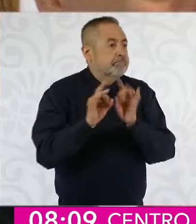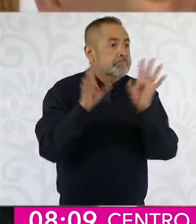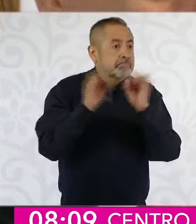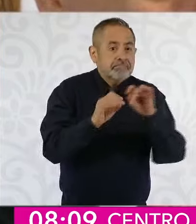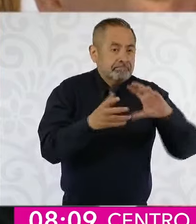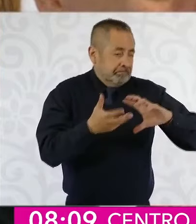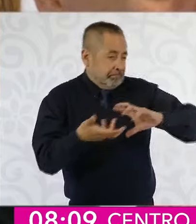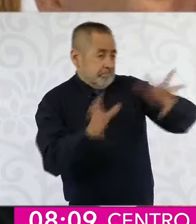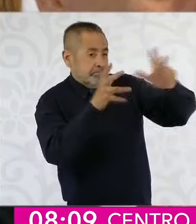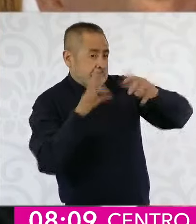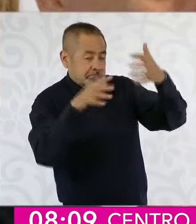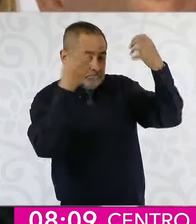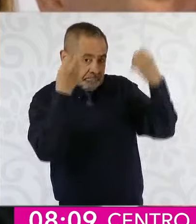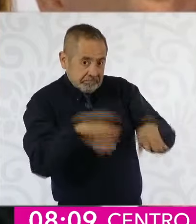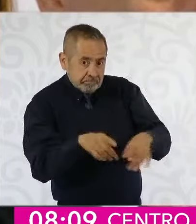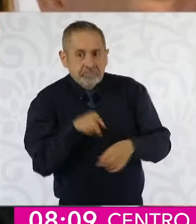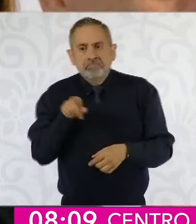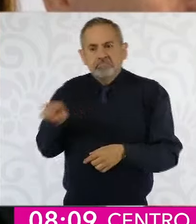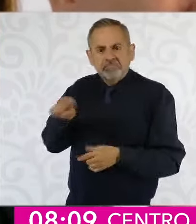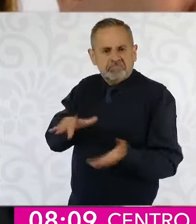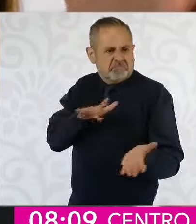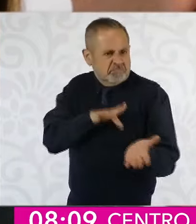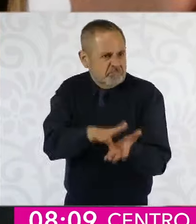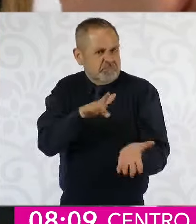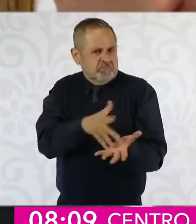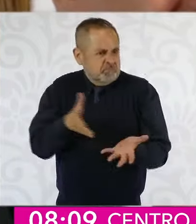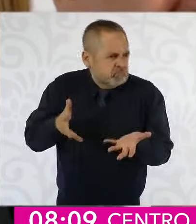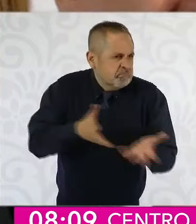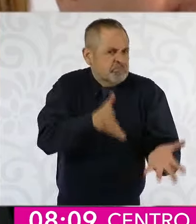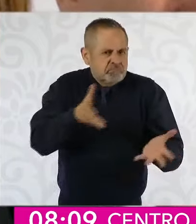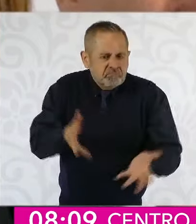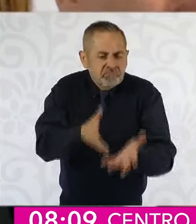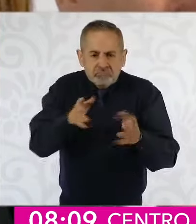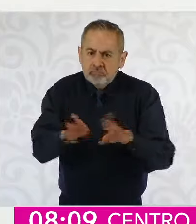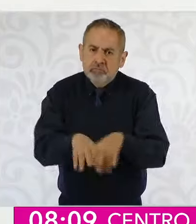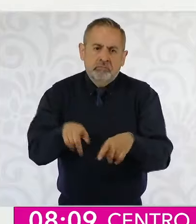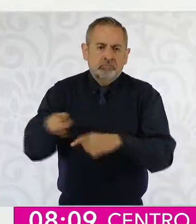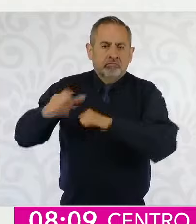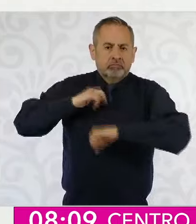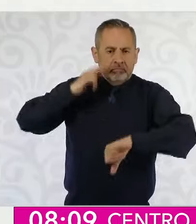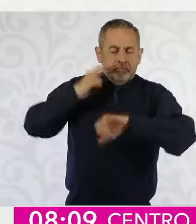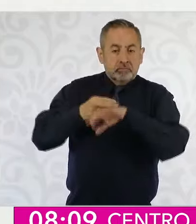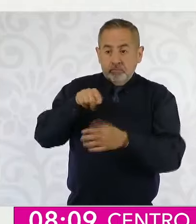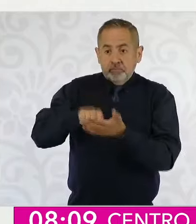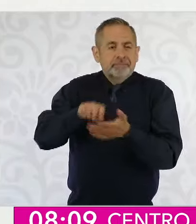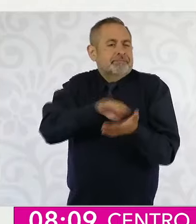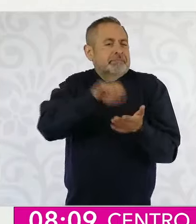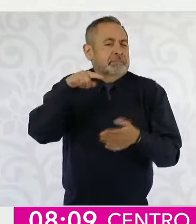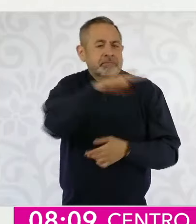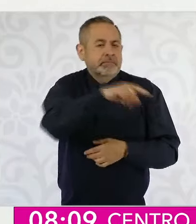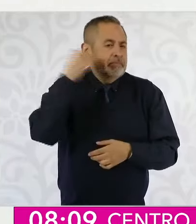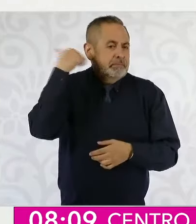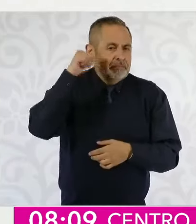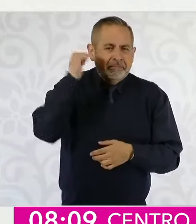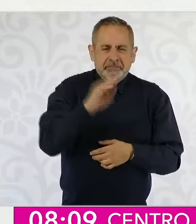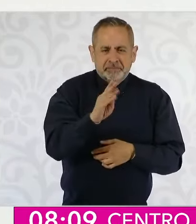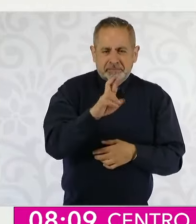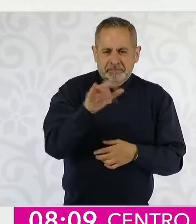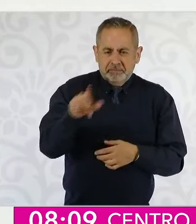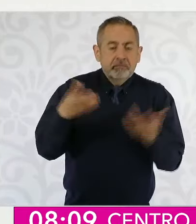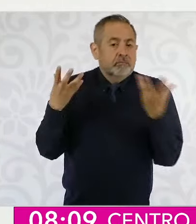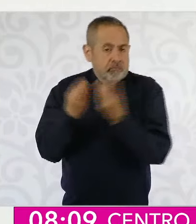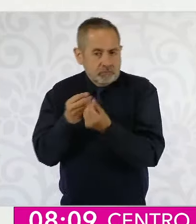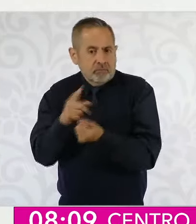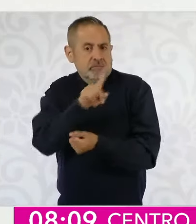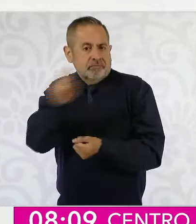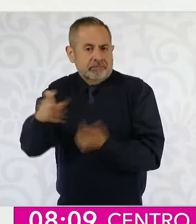por desastres naturales. Y en ese sentido ahora encabeza la iniciativa de Acapulco Brilla, en conjunto con 100